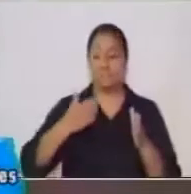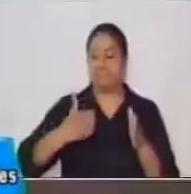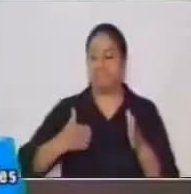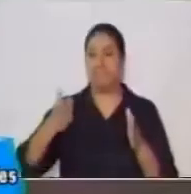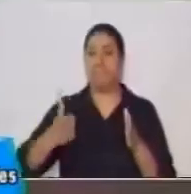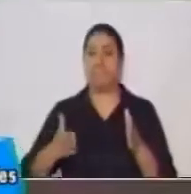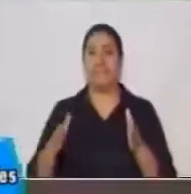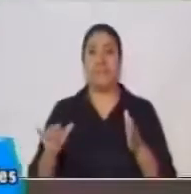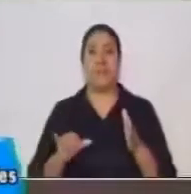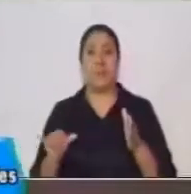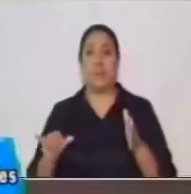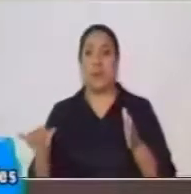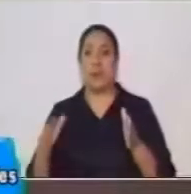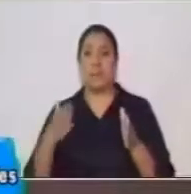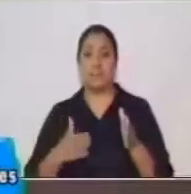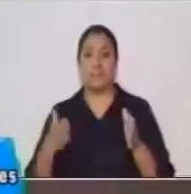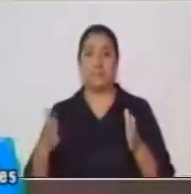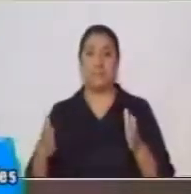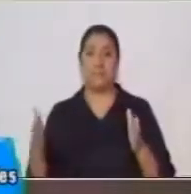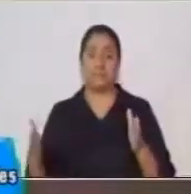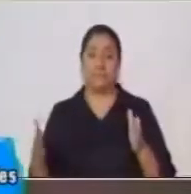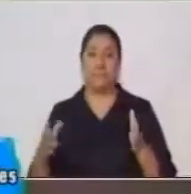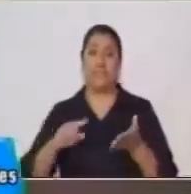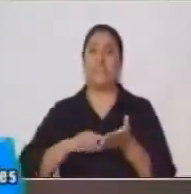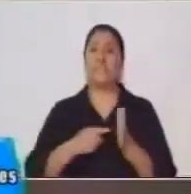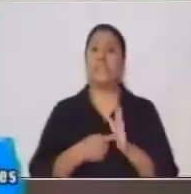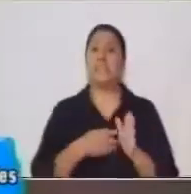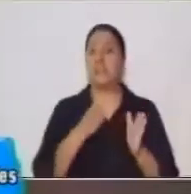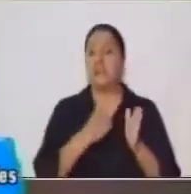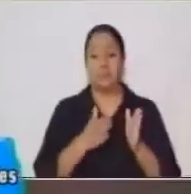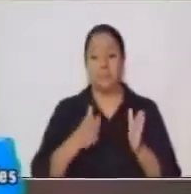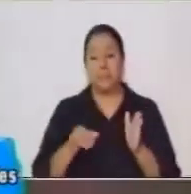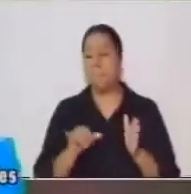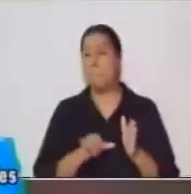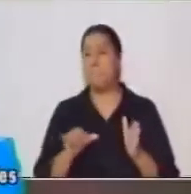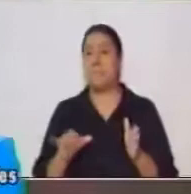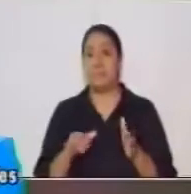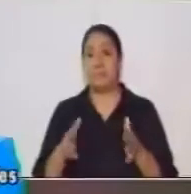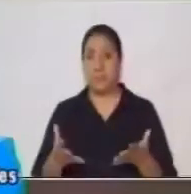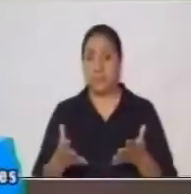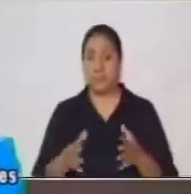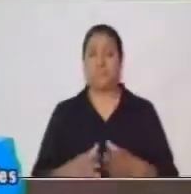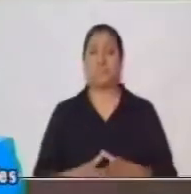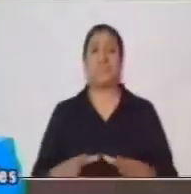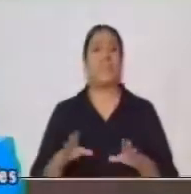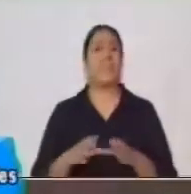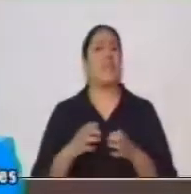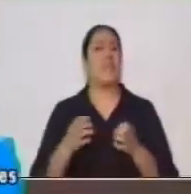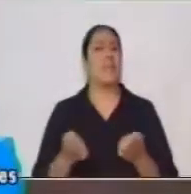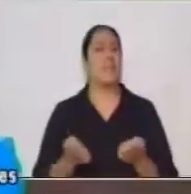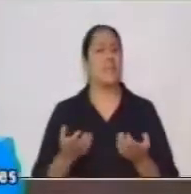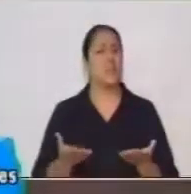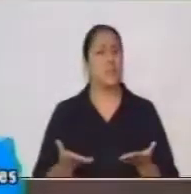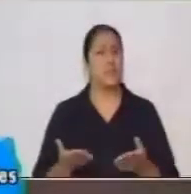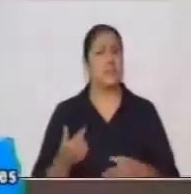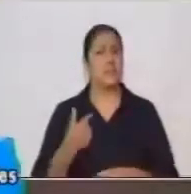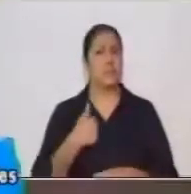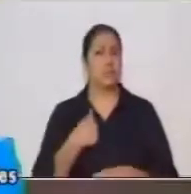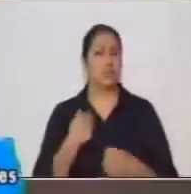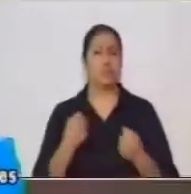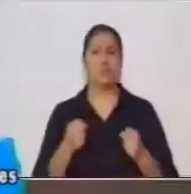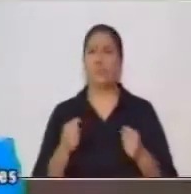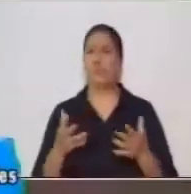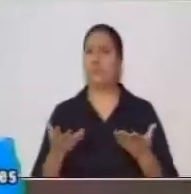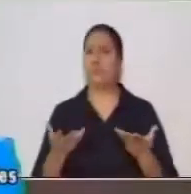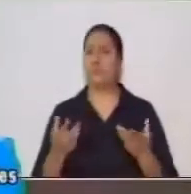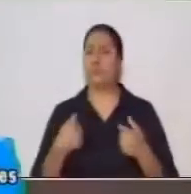secuencia. Significa que un mismo patrón. Entonces, ahora yo te realizo